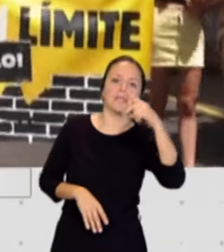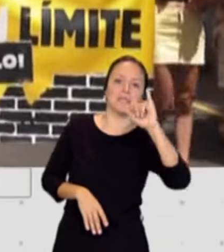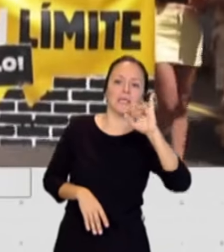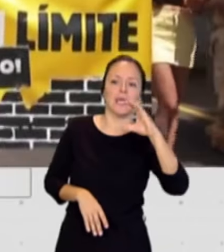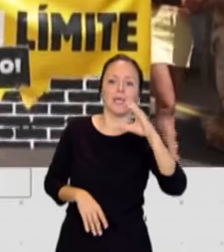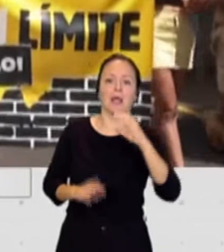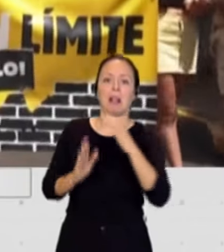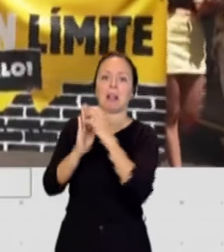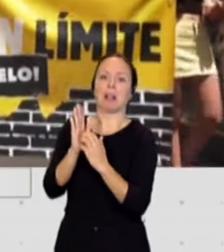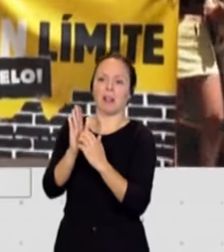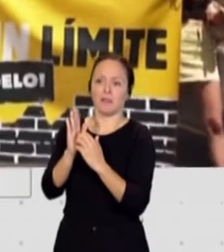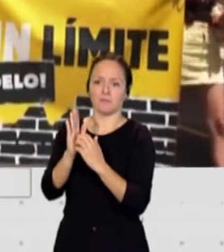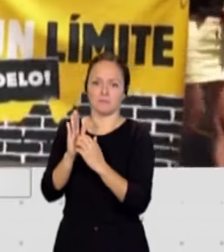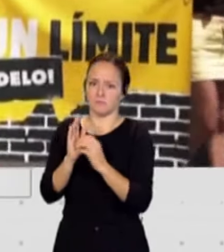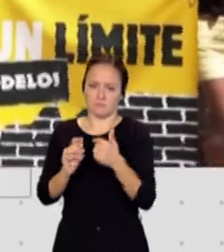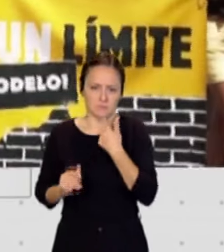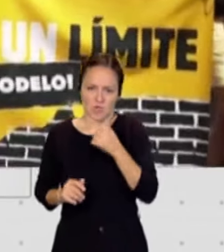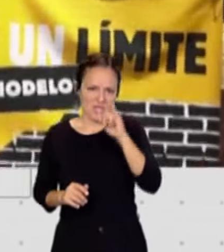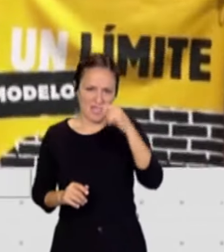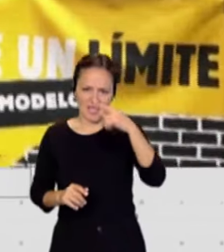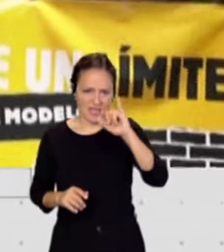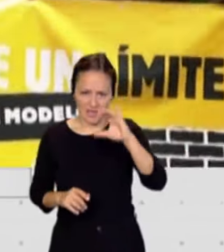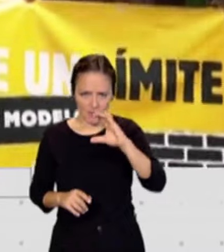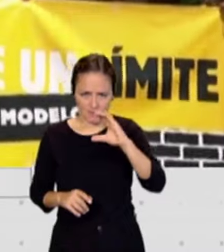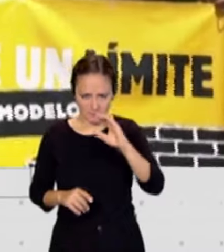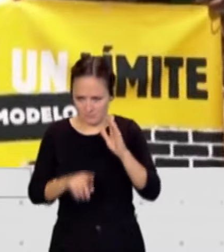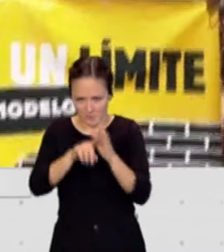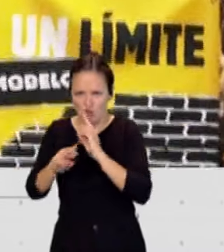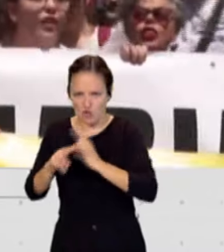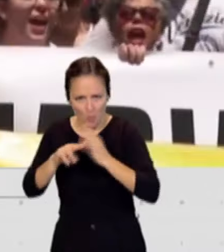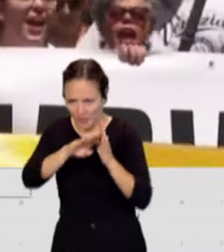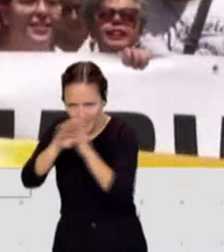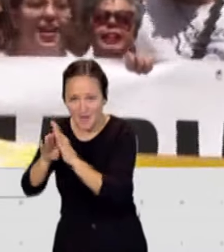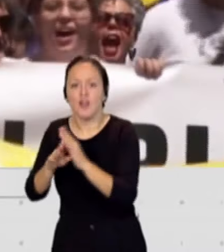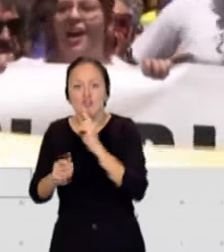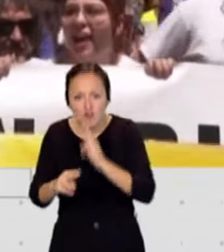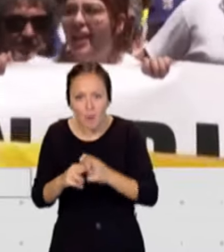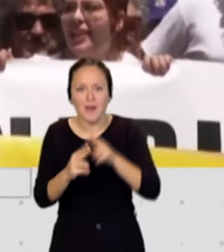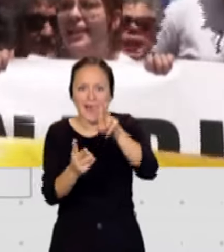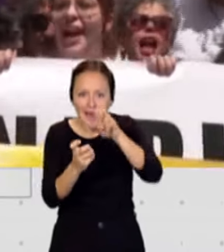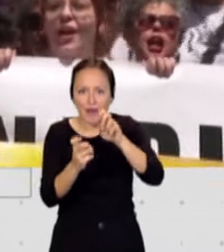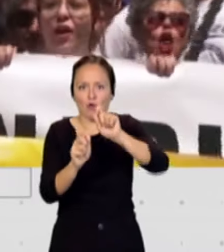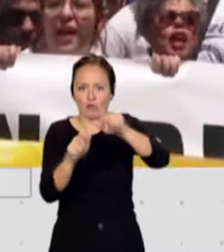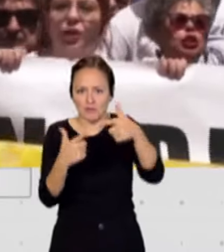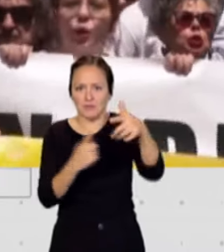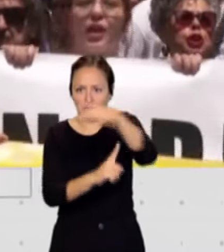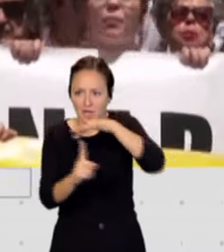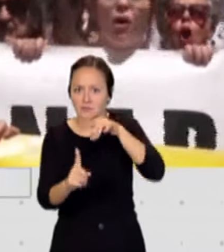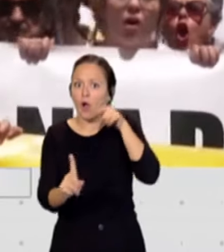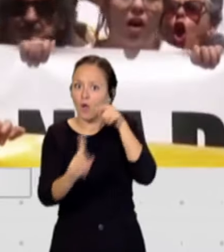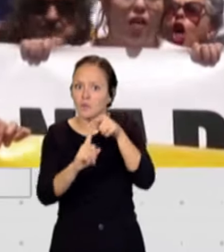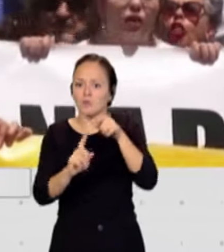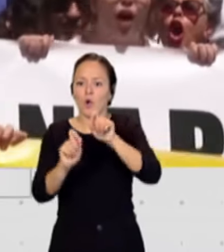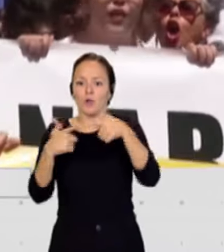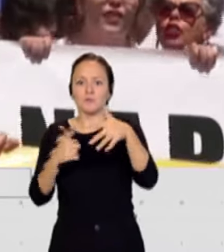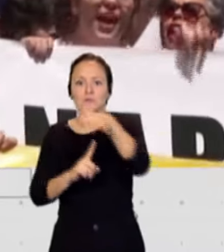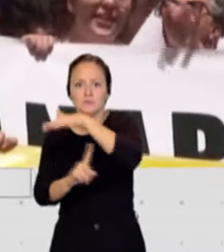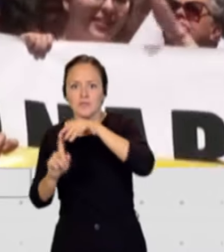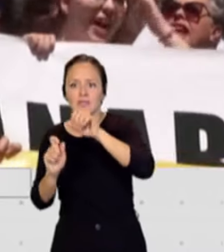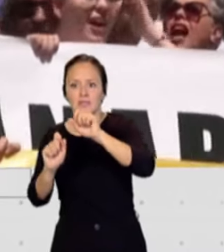entonces via Hi no sino que sea una cosa que se llame ecotasa y que y que sirva y que sea finalista para mantener nuestros espacios naturales para